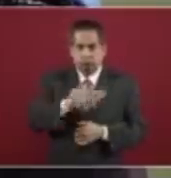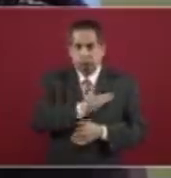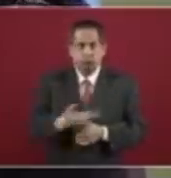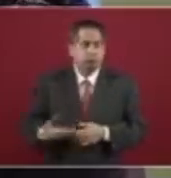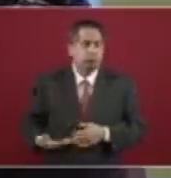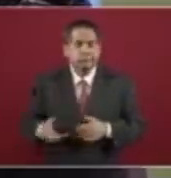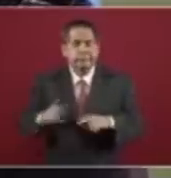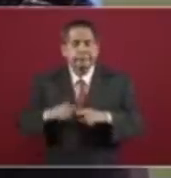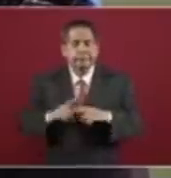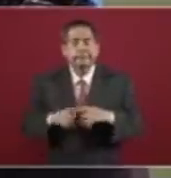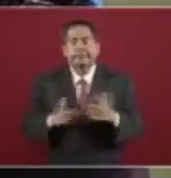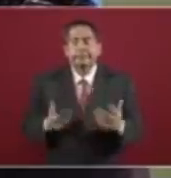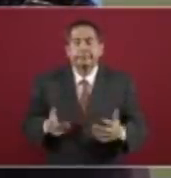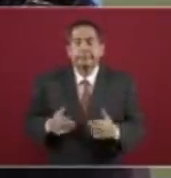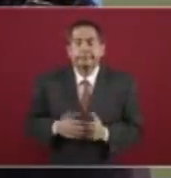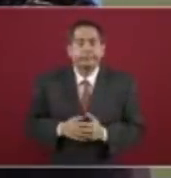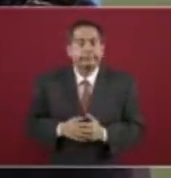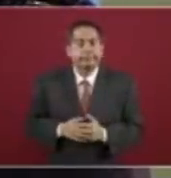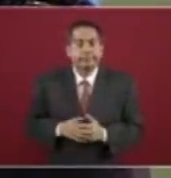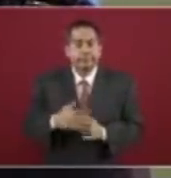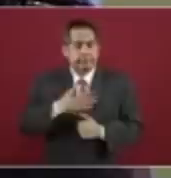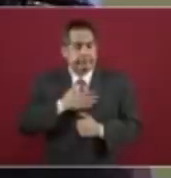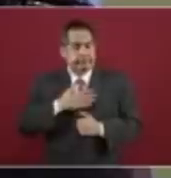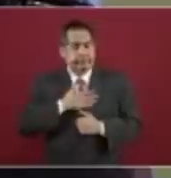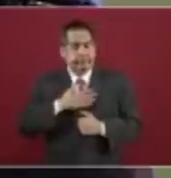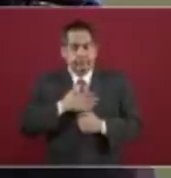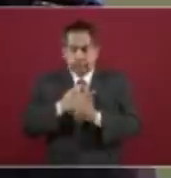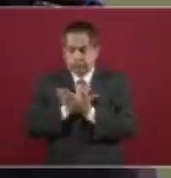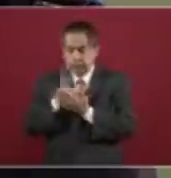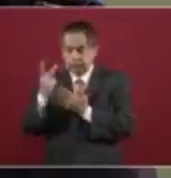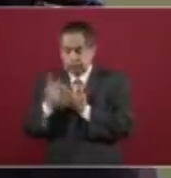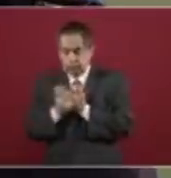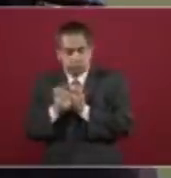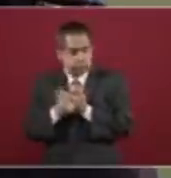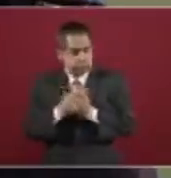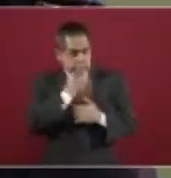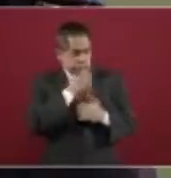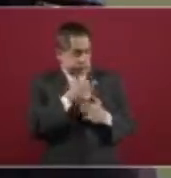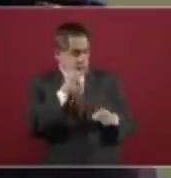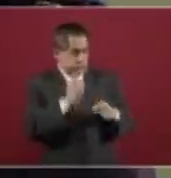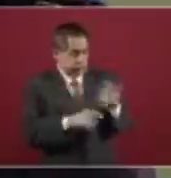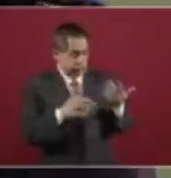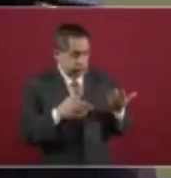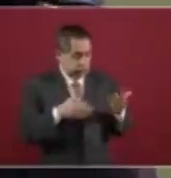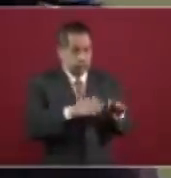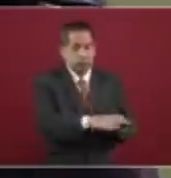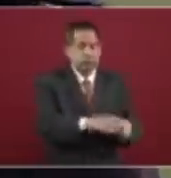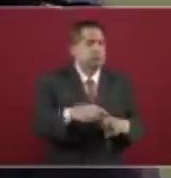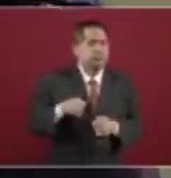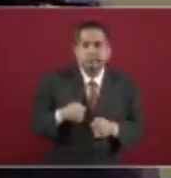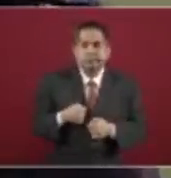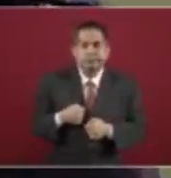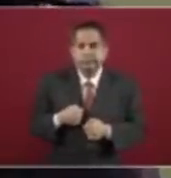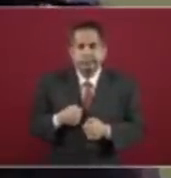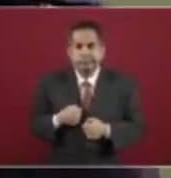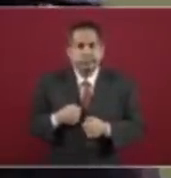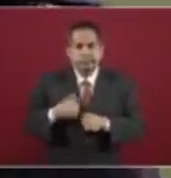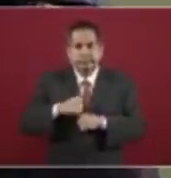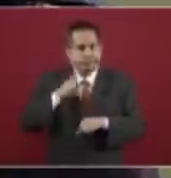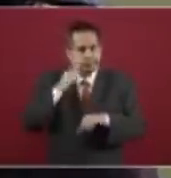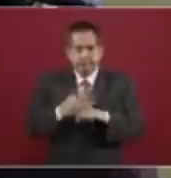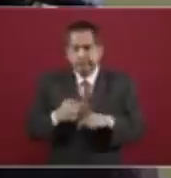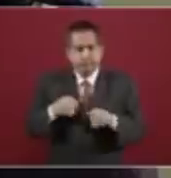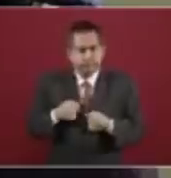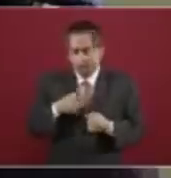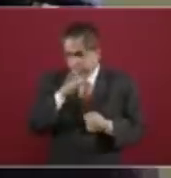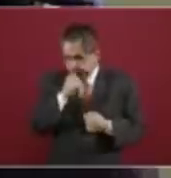sentido, a nosotros como programa, el cierre o el funcionamiento de una estancia no nos implica a nosotros. Lo